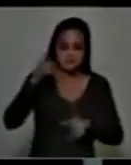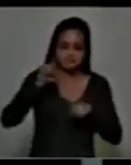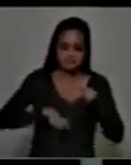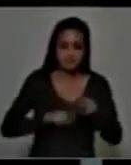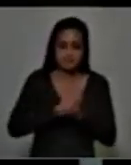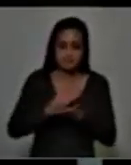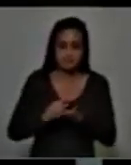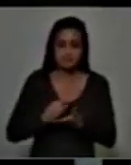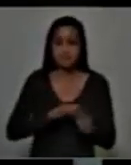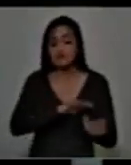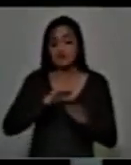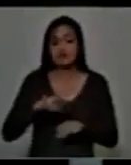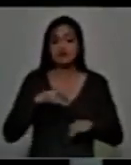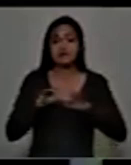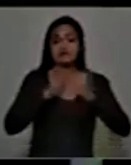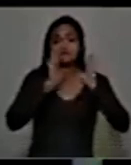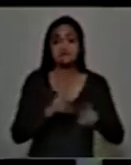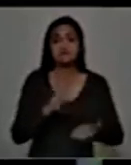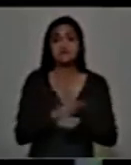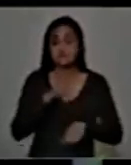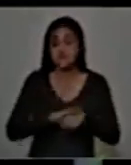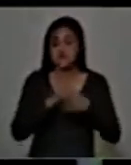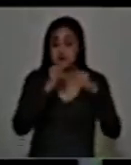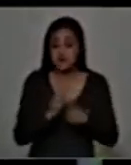demolidas, del total de